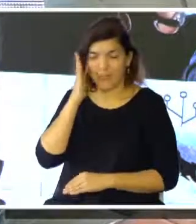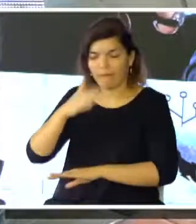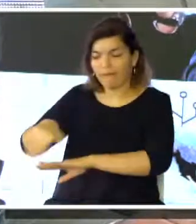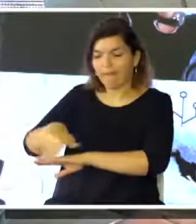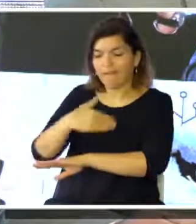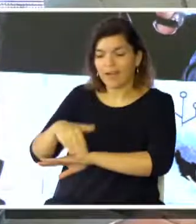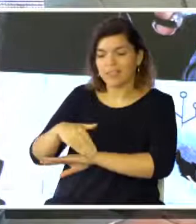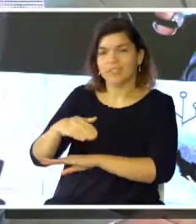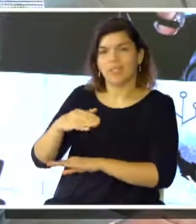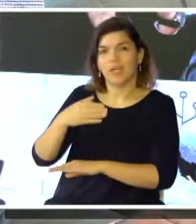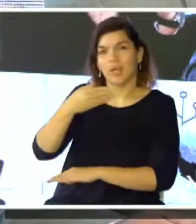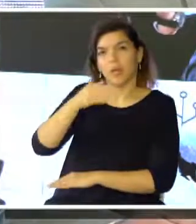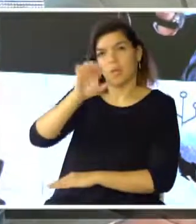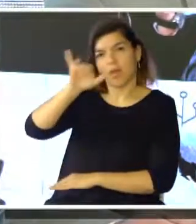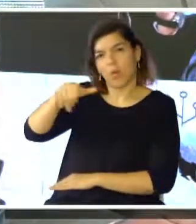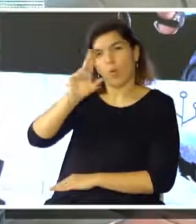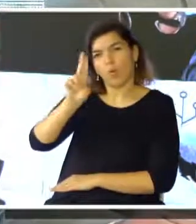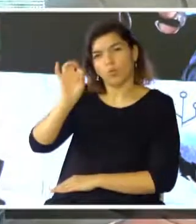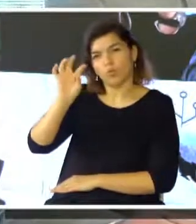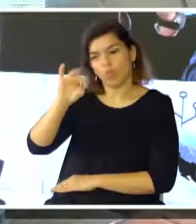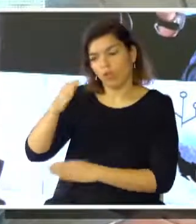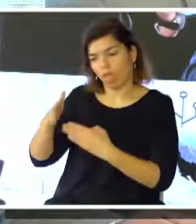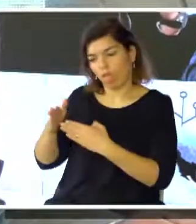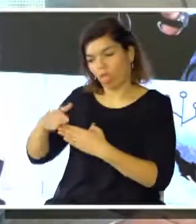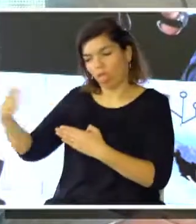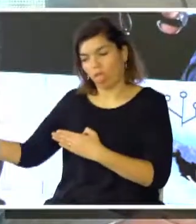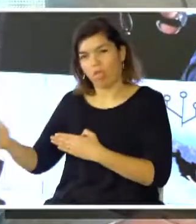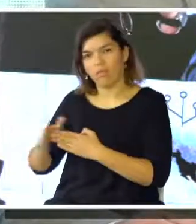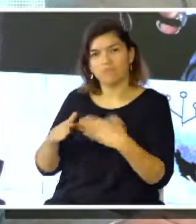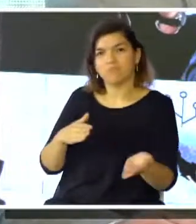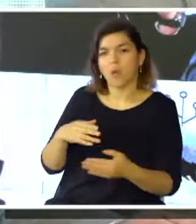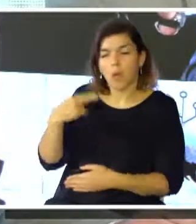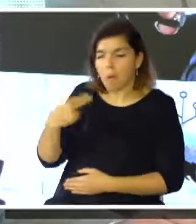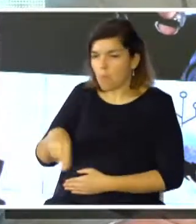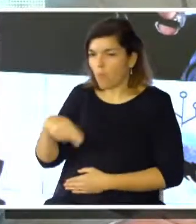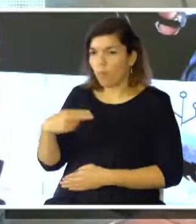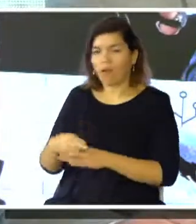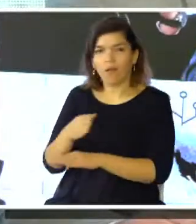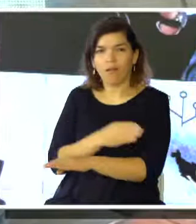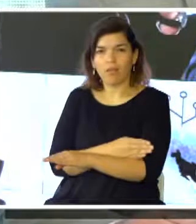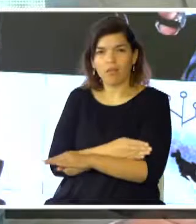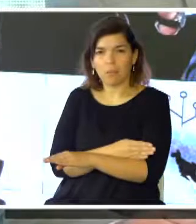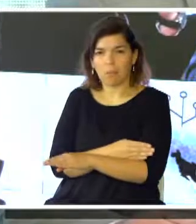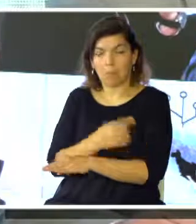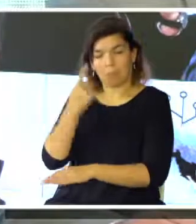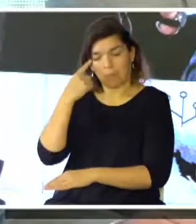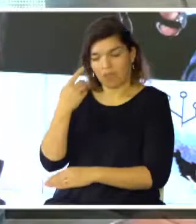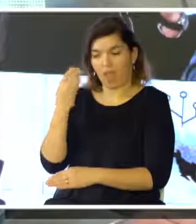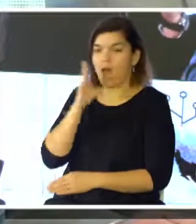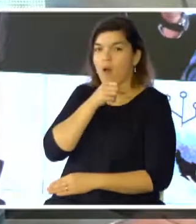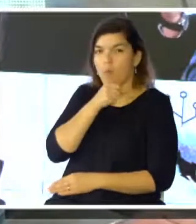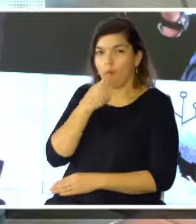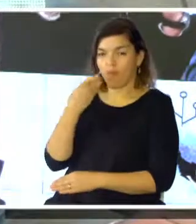juan b.justo está justo en la mitad y la corta de este oeste y nunca nadie desde que tenemos uso de razón y me contaba mi seguros podían